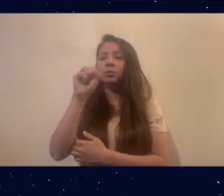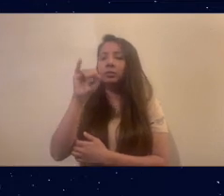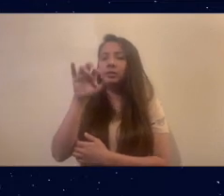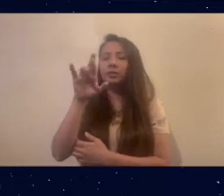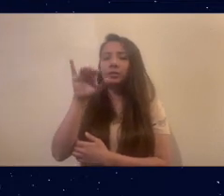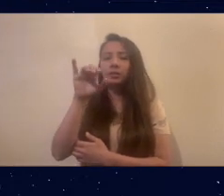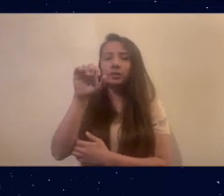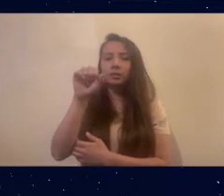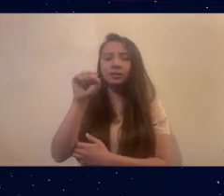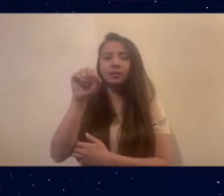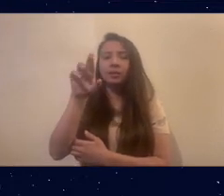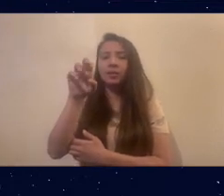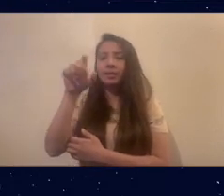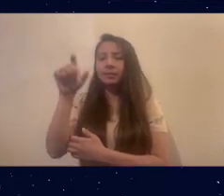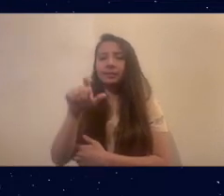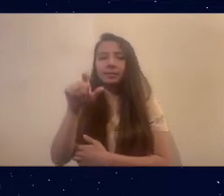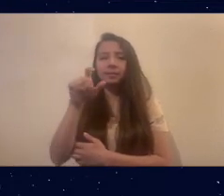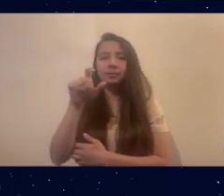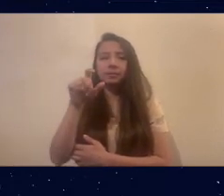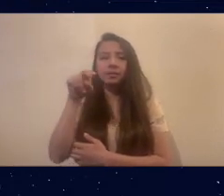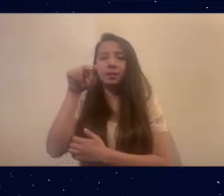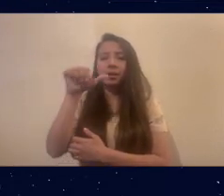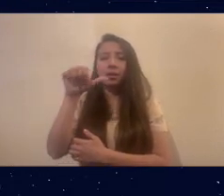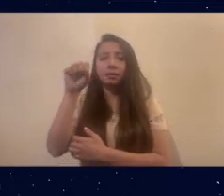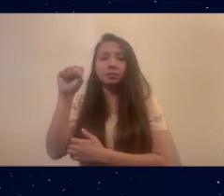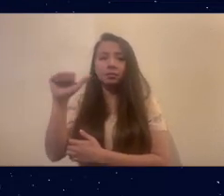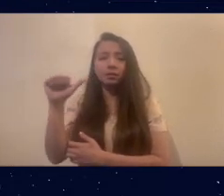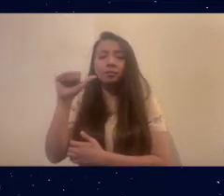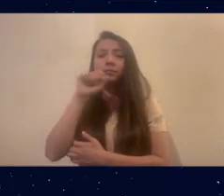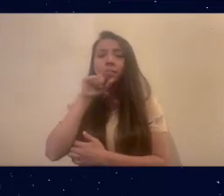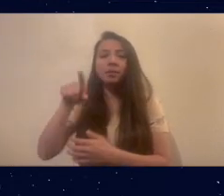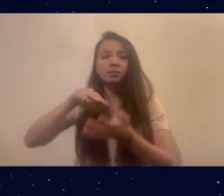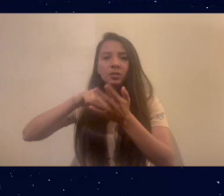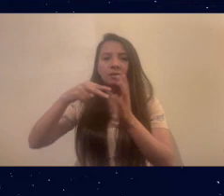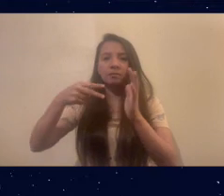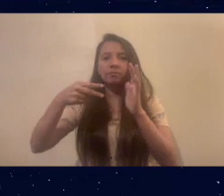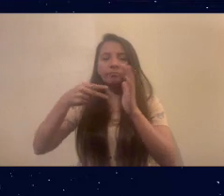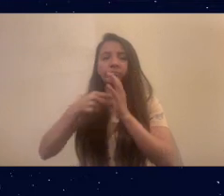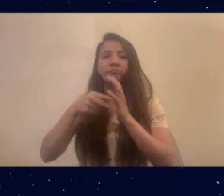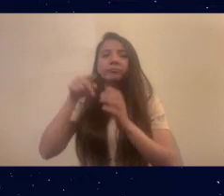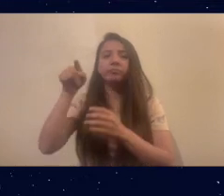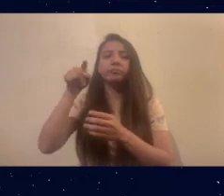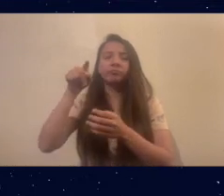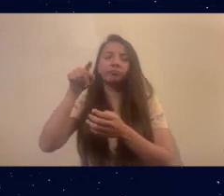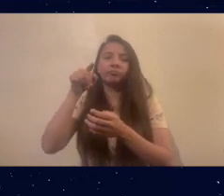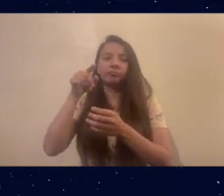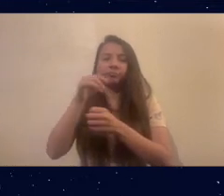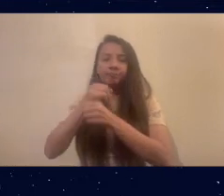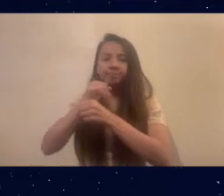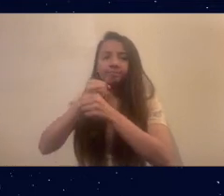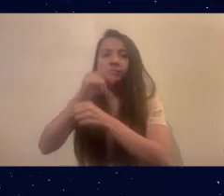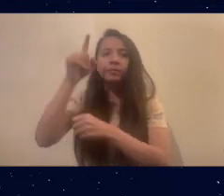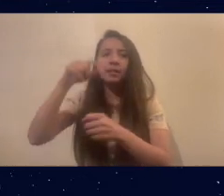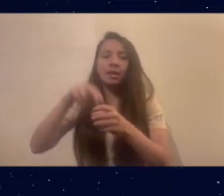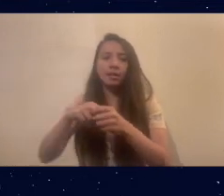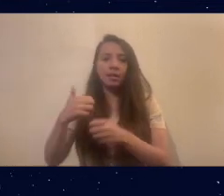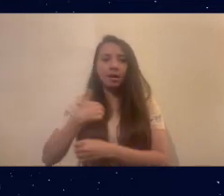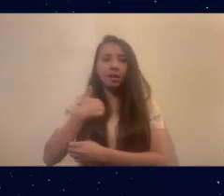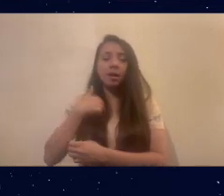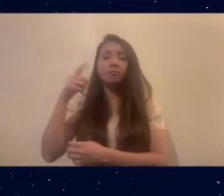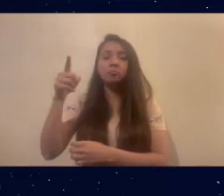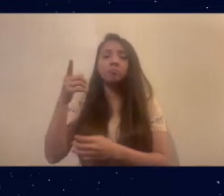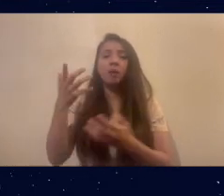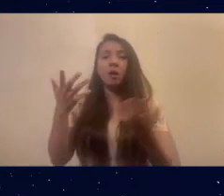NASA. Y también participa en el Natural Science and Engineering Research Council de Canadá. Ha